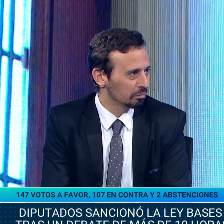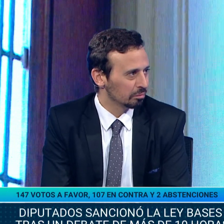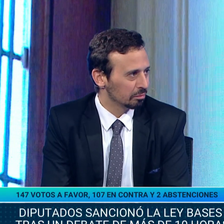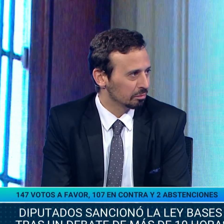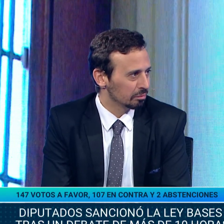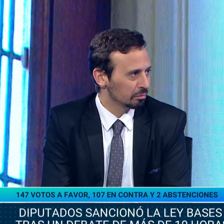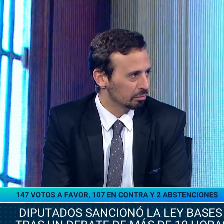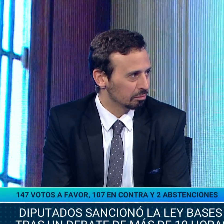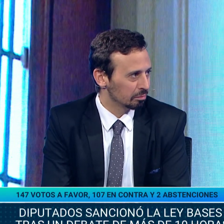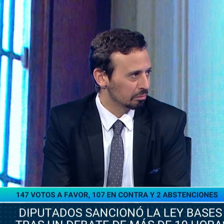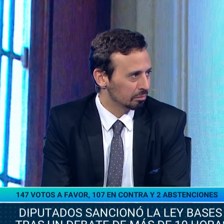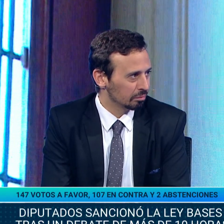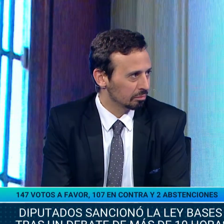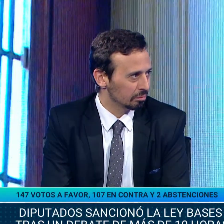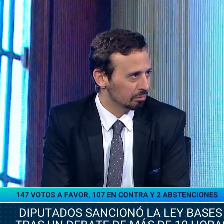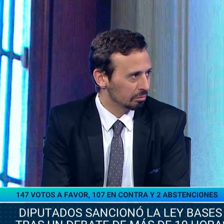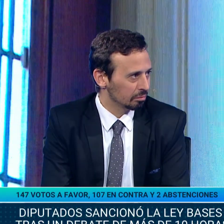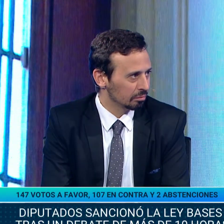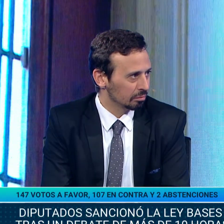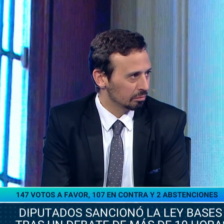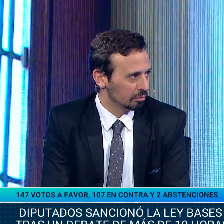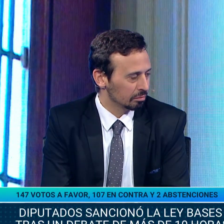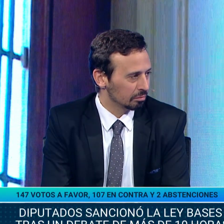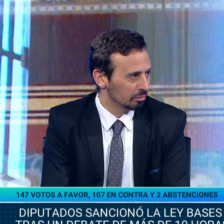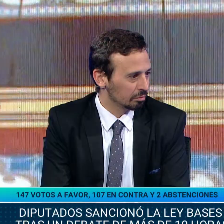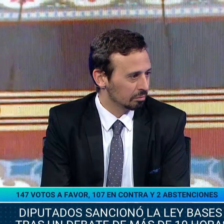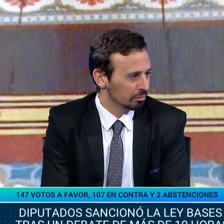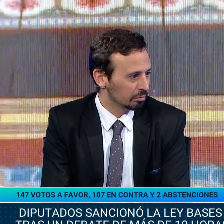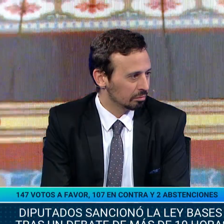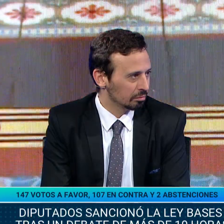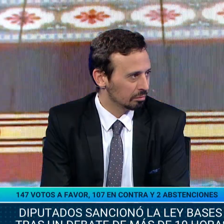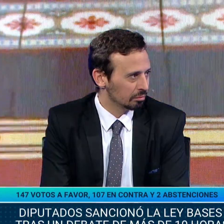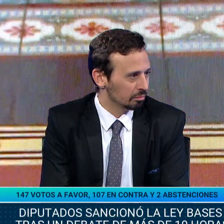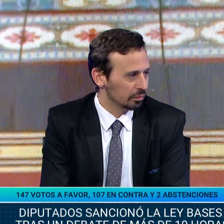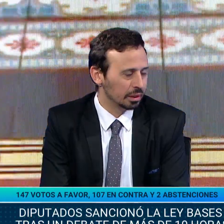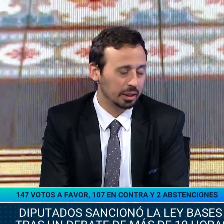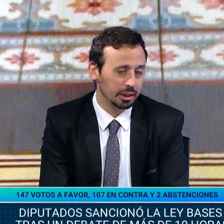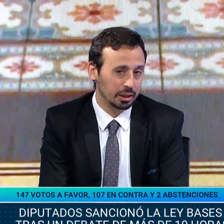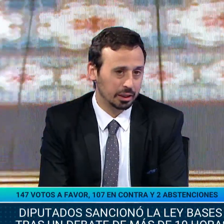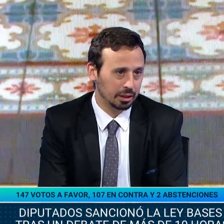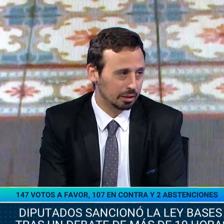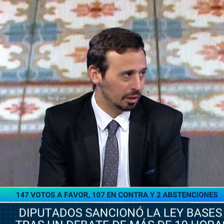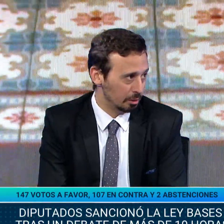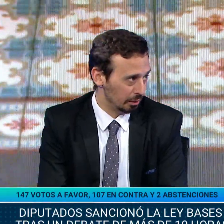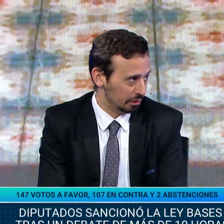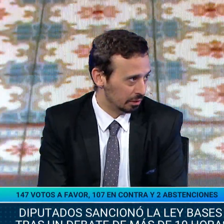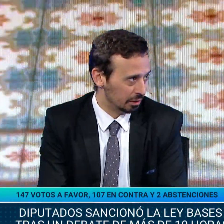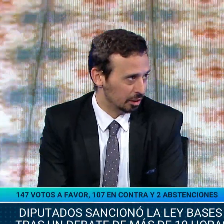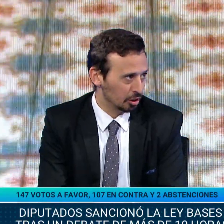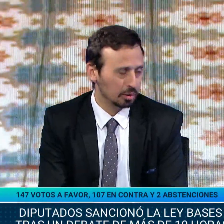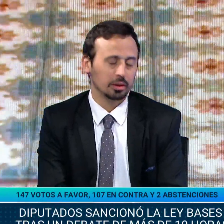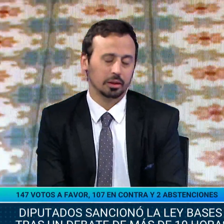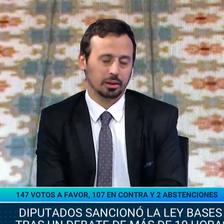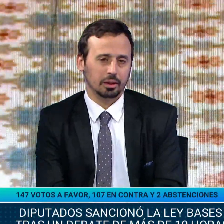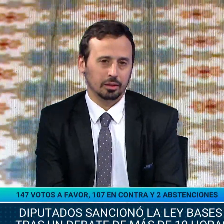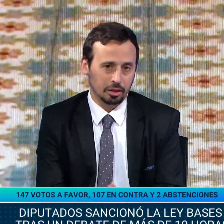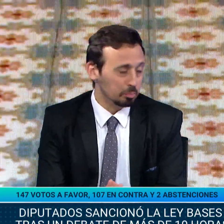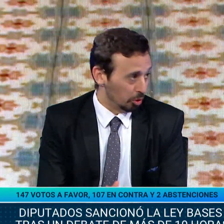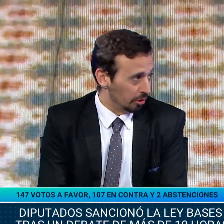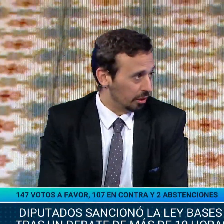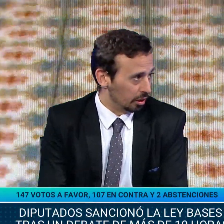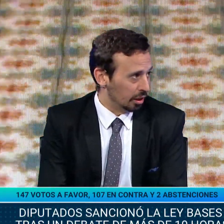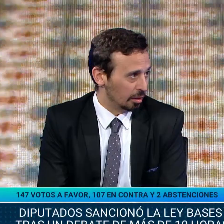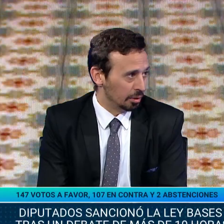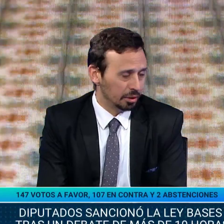compartir. 140 horas de debate entre comisiones y sesiones. Ley bases. De ley bases.